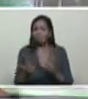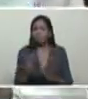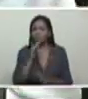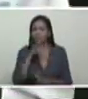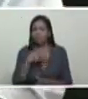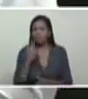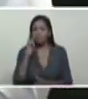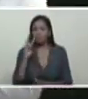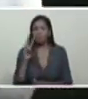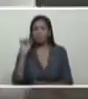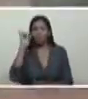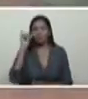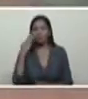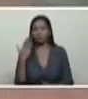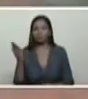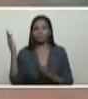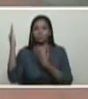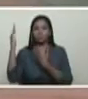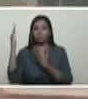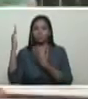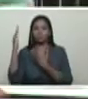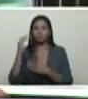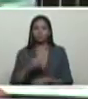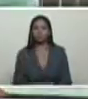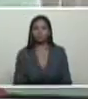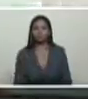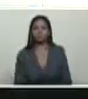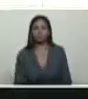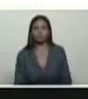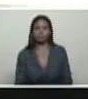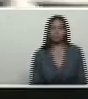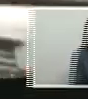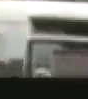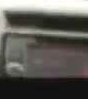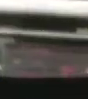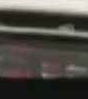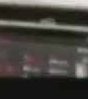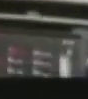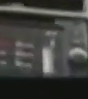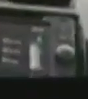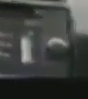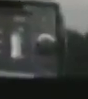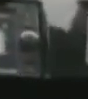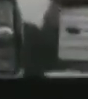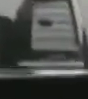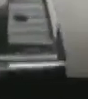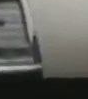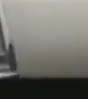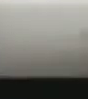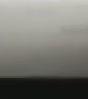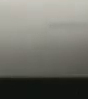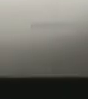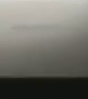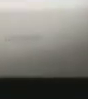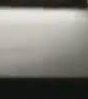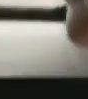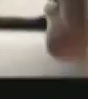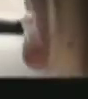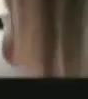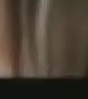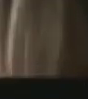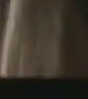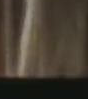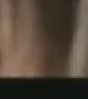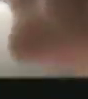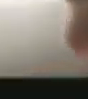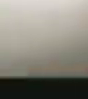video? Sí. Dale pues, mira qué bonito quedó. Esta entrada aquí a Caracas, bella Caracas. Cuando Caracas llueve toda la vida,